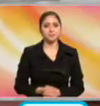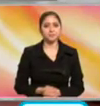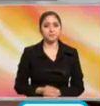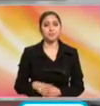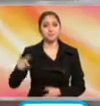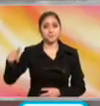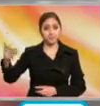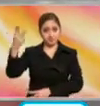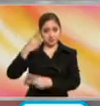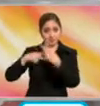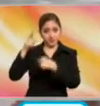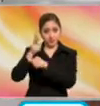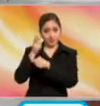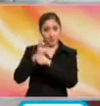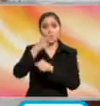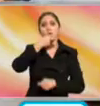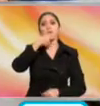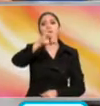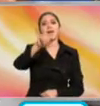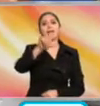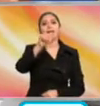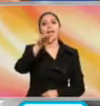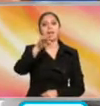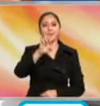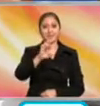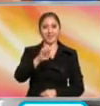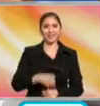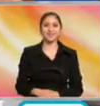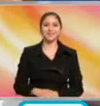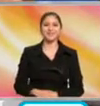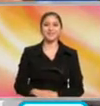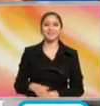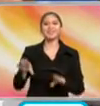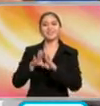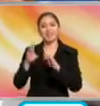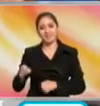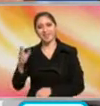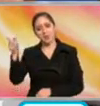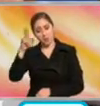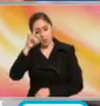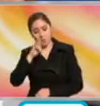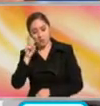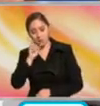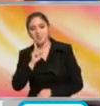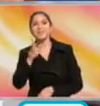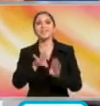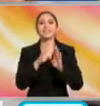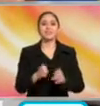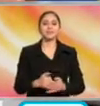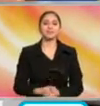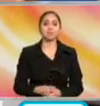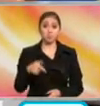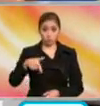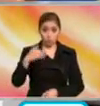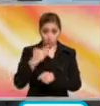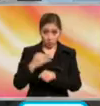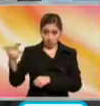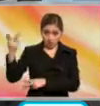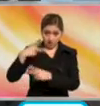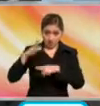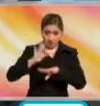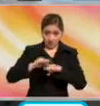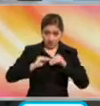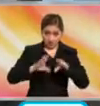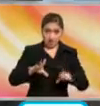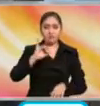Aquí está nuestro invitado y colaborador, Jaime Morales. ¿Cómo estás, Buenos días. amigo? Guapa, ¿cómo estás? Bienvenido. Beto, Tú sí tienes valiosa información, ¿verdad, Jaime? Sí, claro que sí. Tú sí.